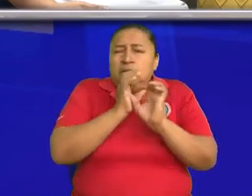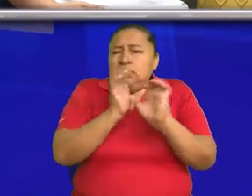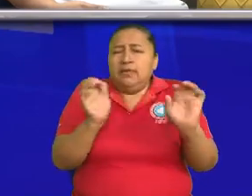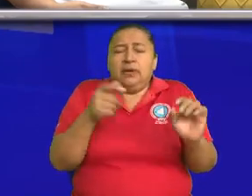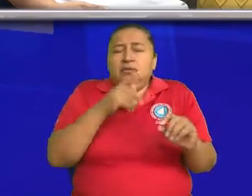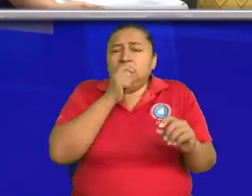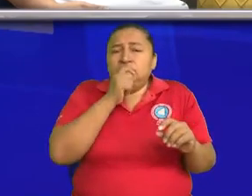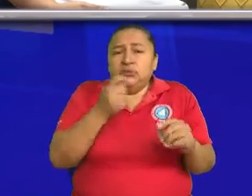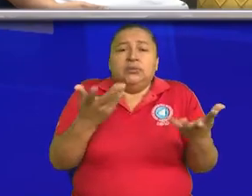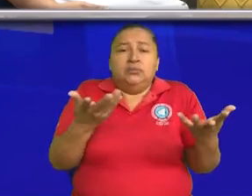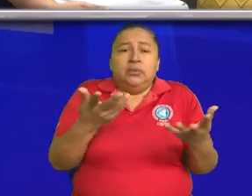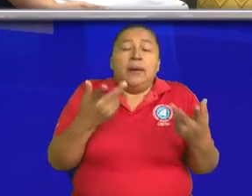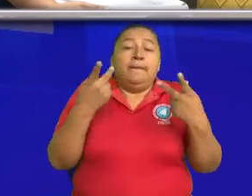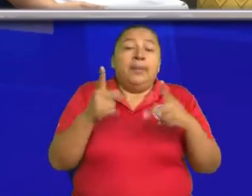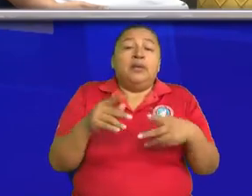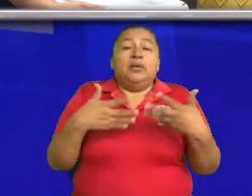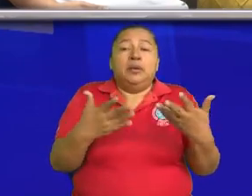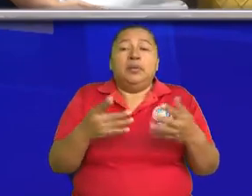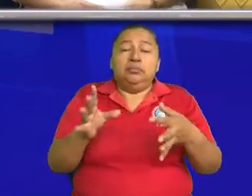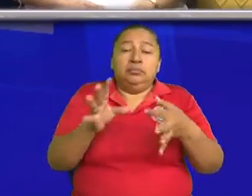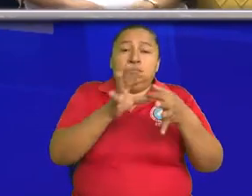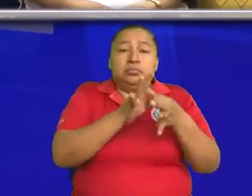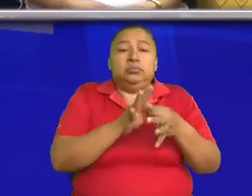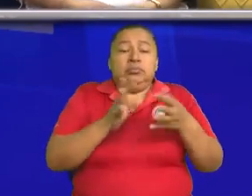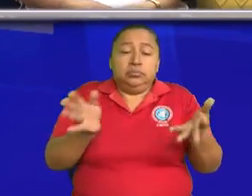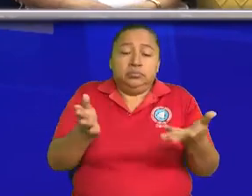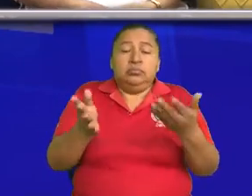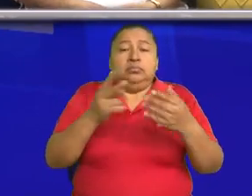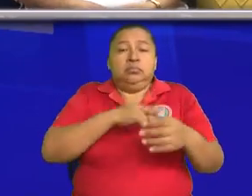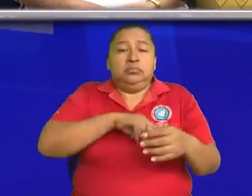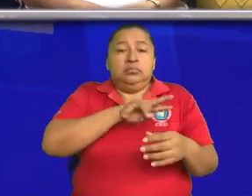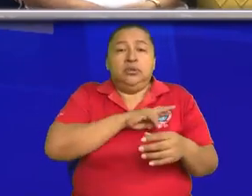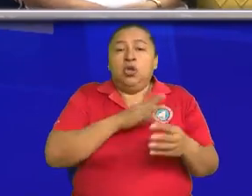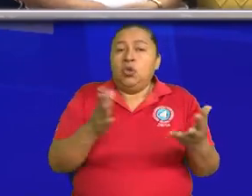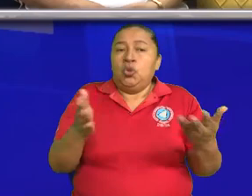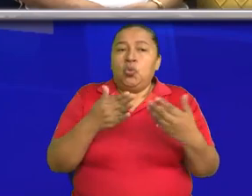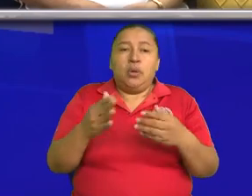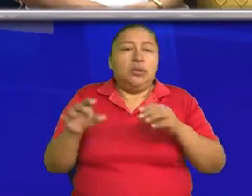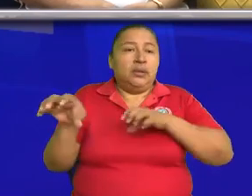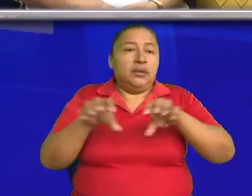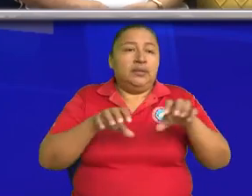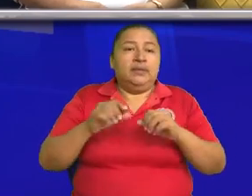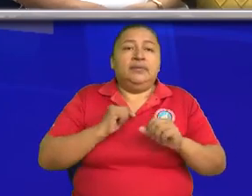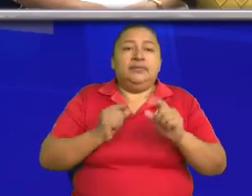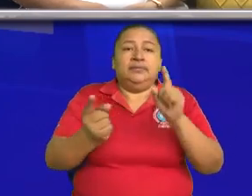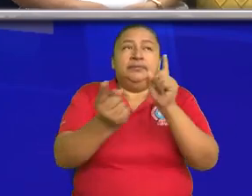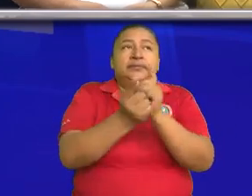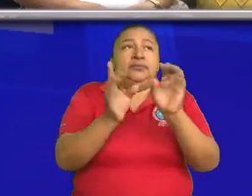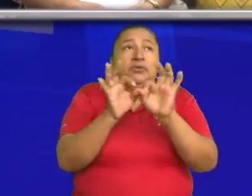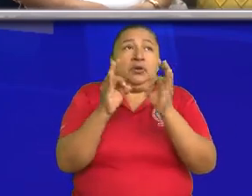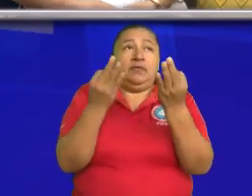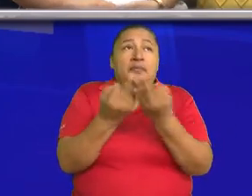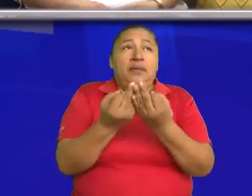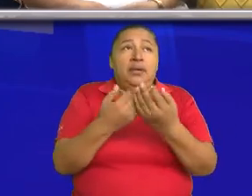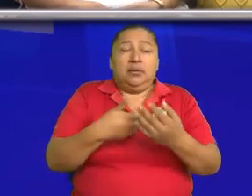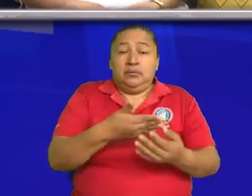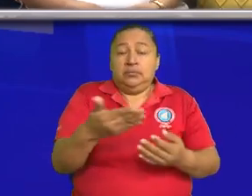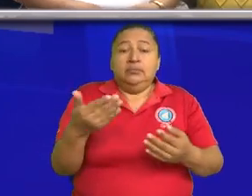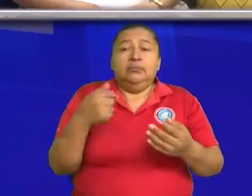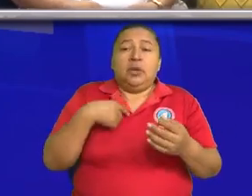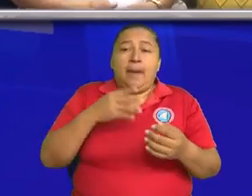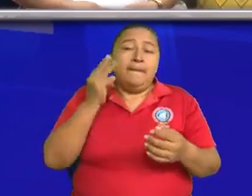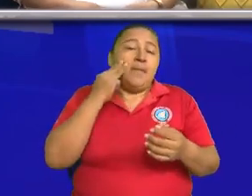les gusta, pues, pero nada más que ligado con la promoción de valores. No existe ninguna actividad. Y esos actividad. Son encuentros de familia, es decir, cuando... Y la